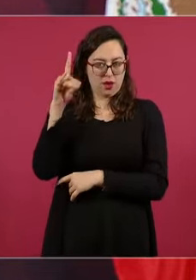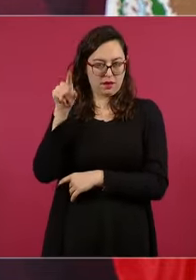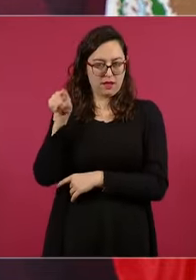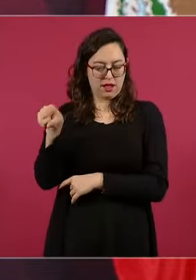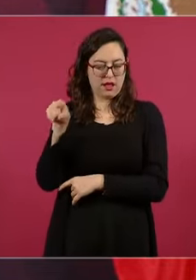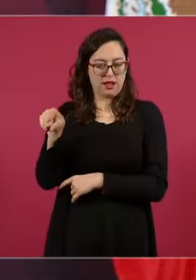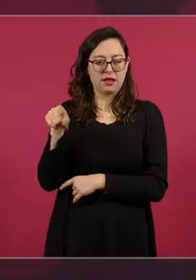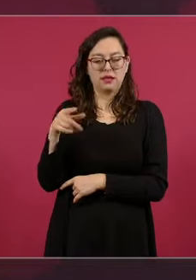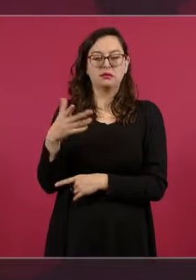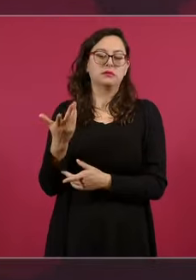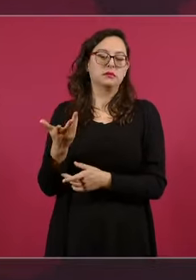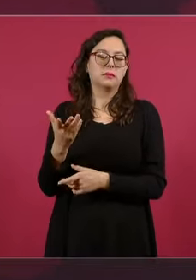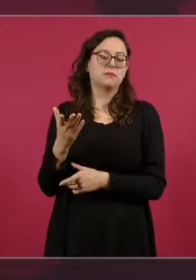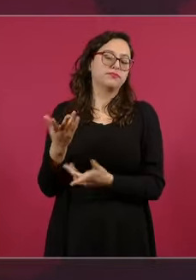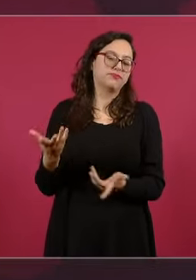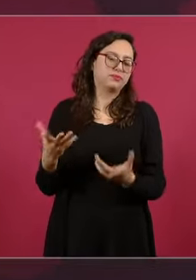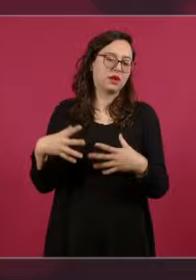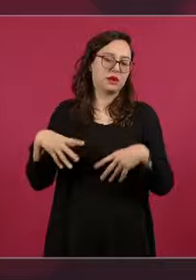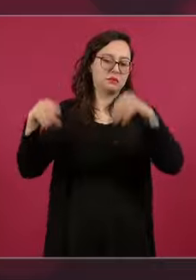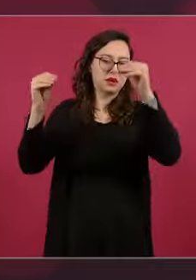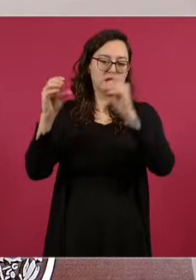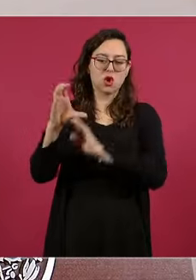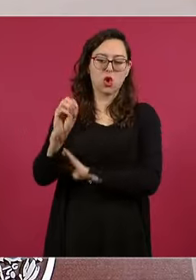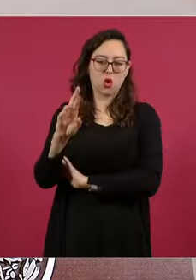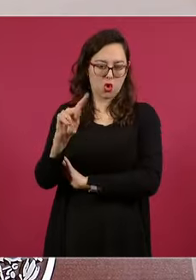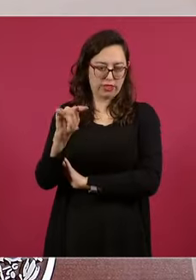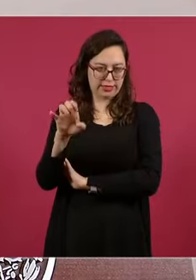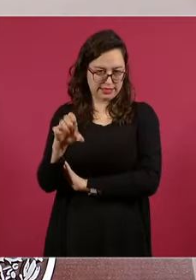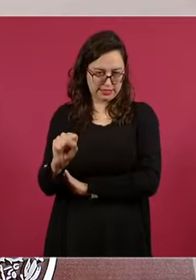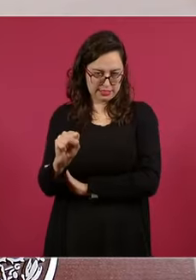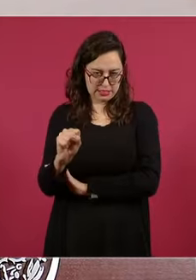invito también a que vayan,